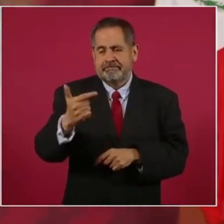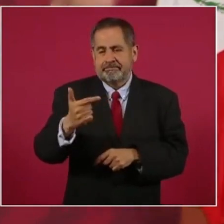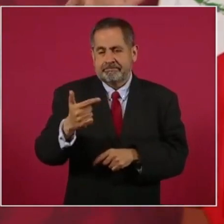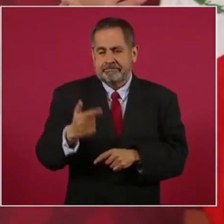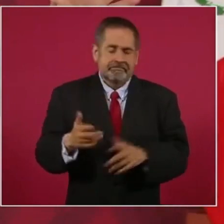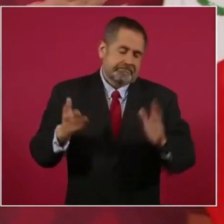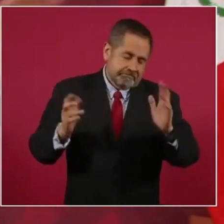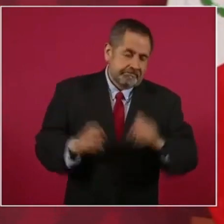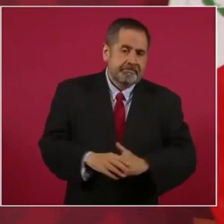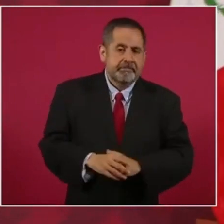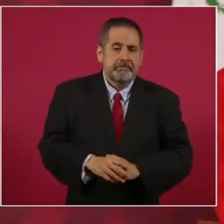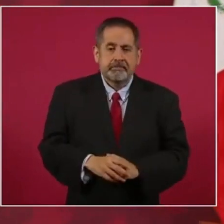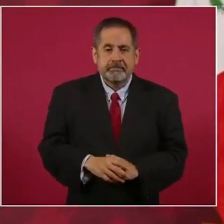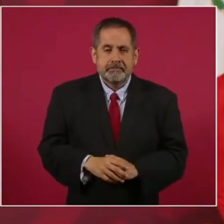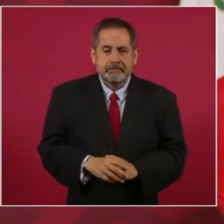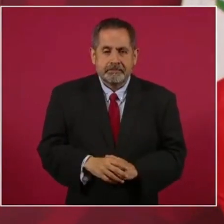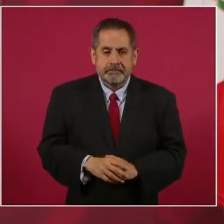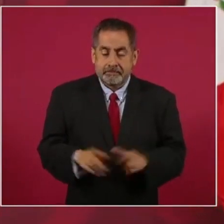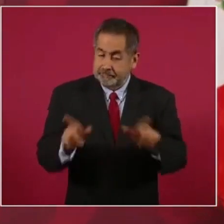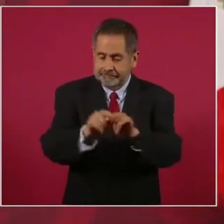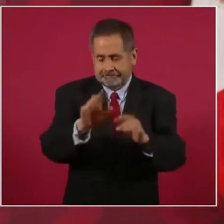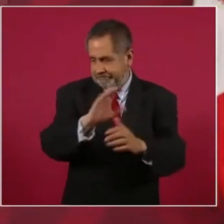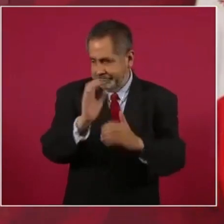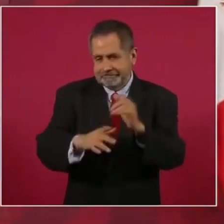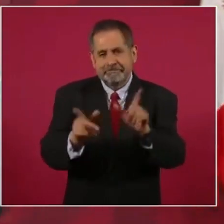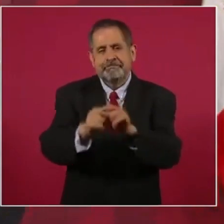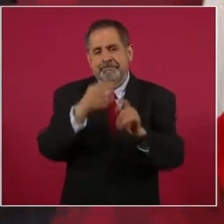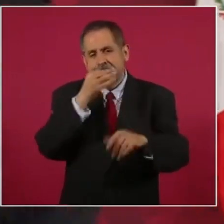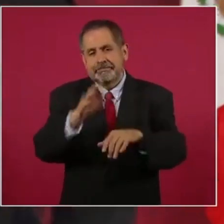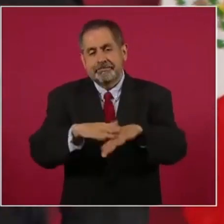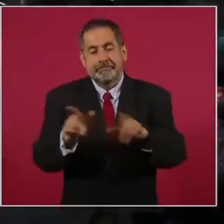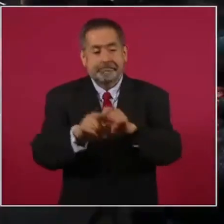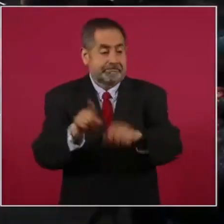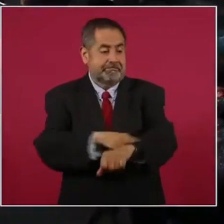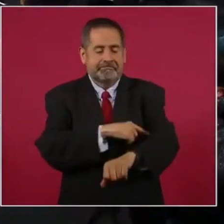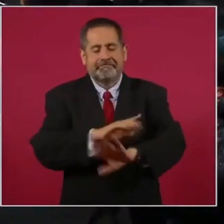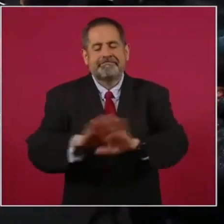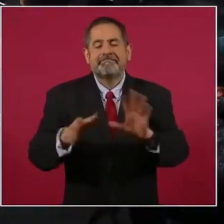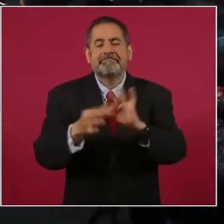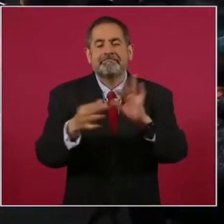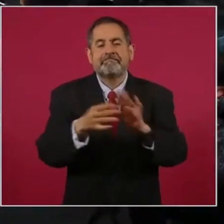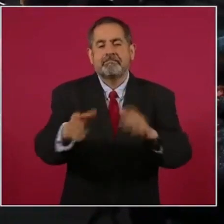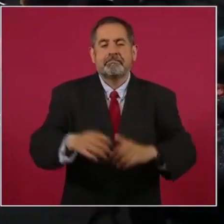Digo, ya hasta ahí lo dejamos porque nos estamos pasando.